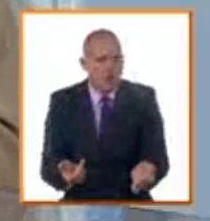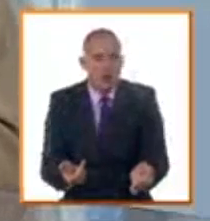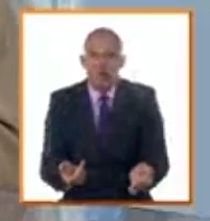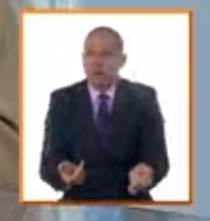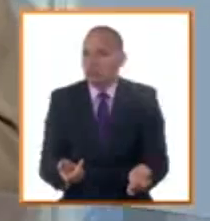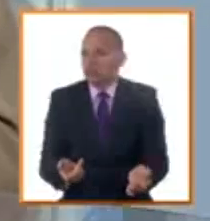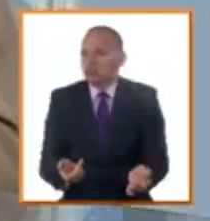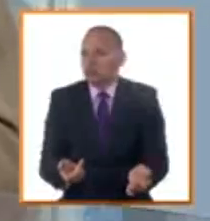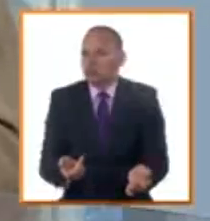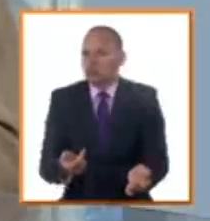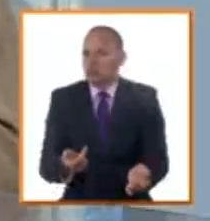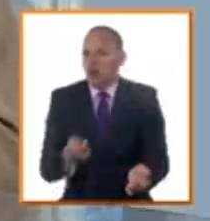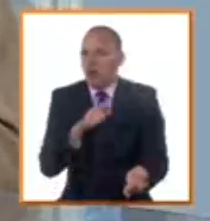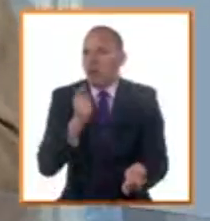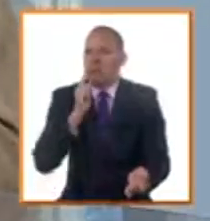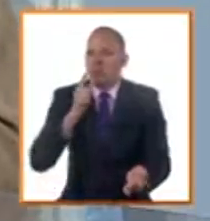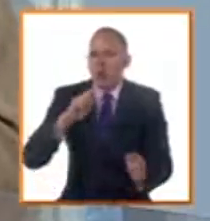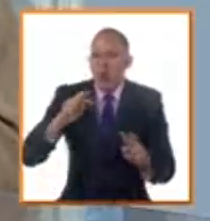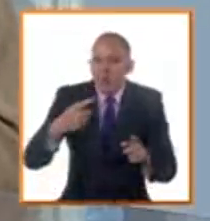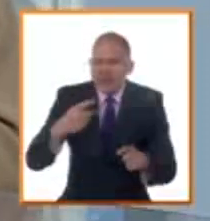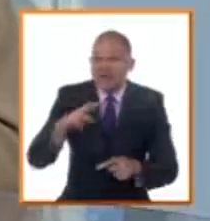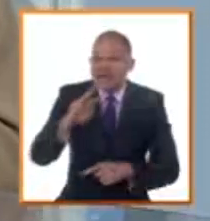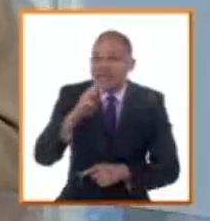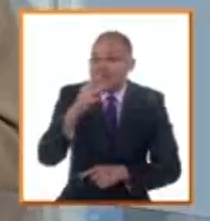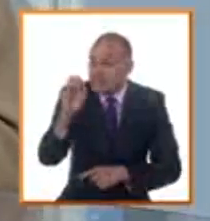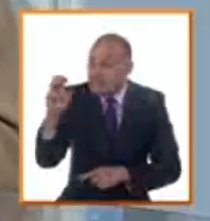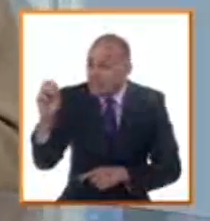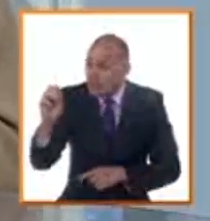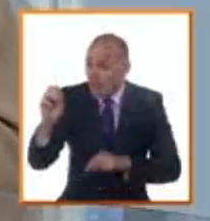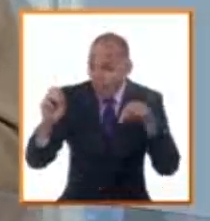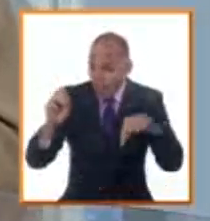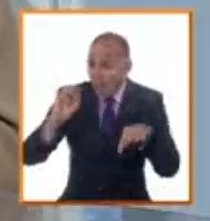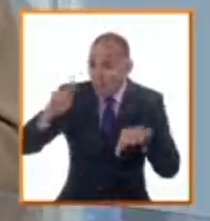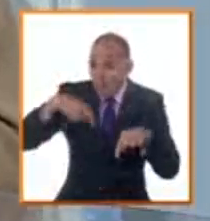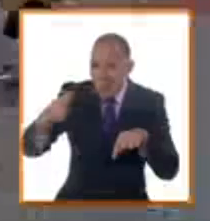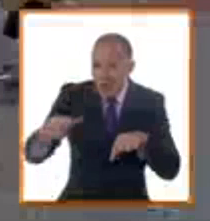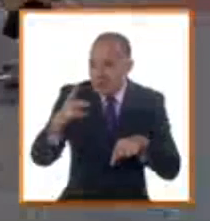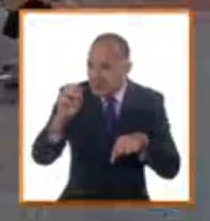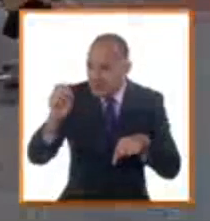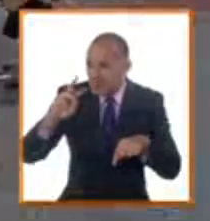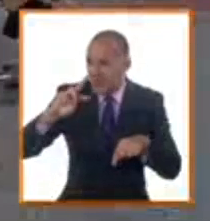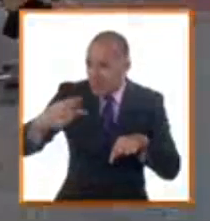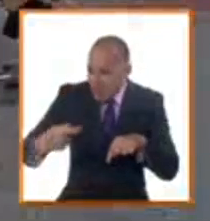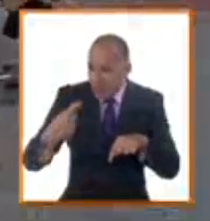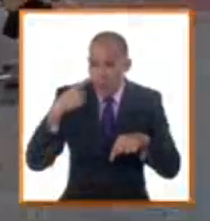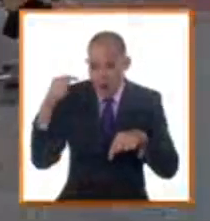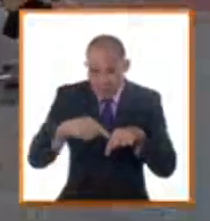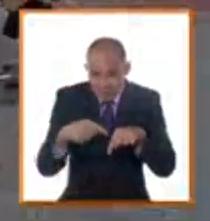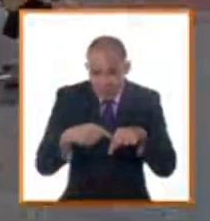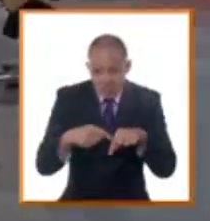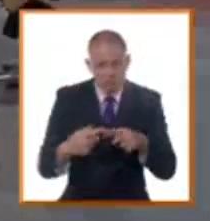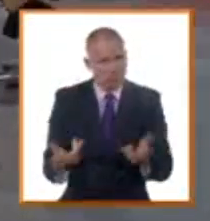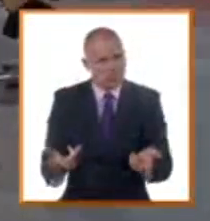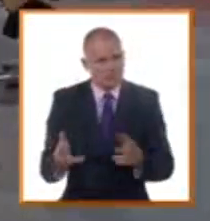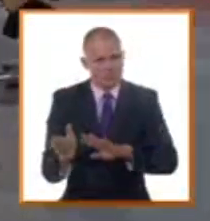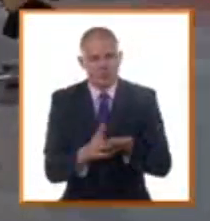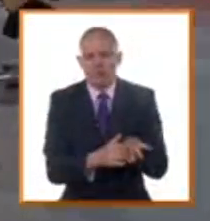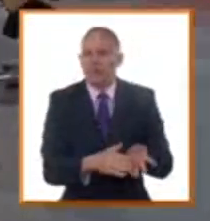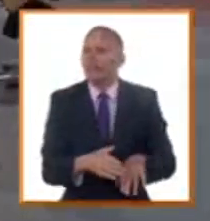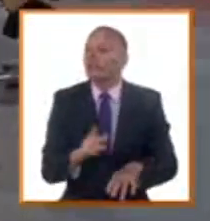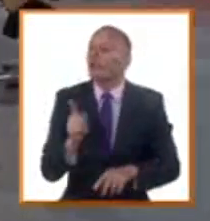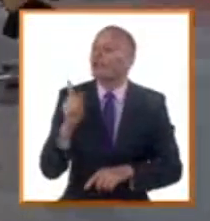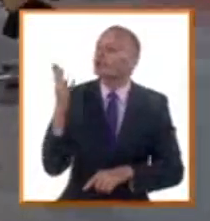un acumulado muy significativo lo que estaba ocurriendo allí. Y dice que hubo un lugar donde cayeron 900